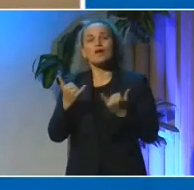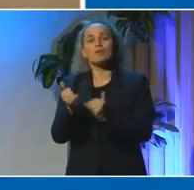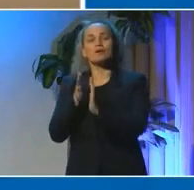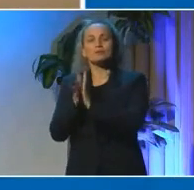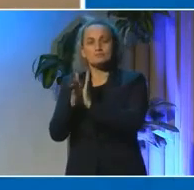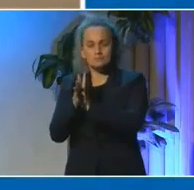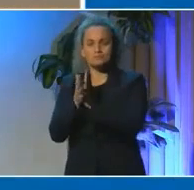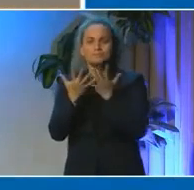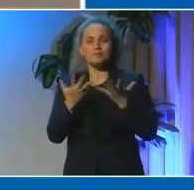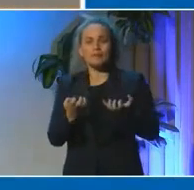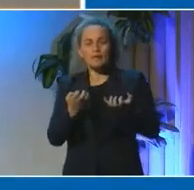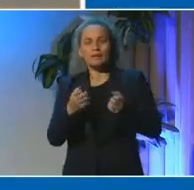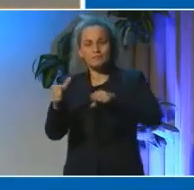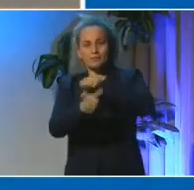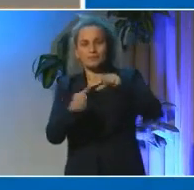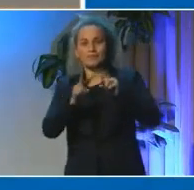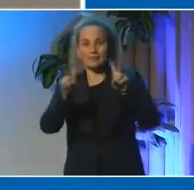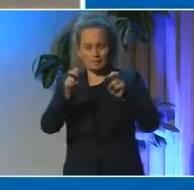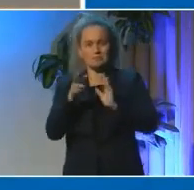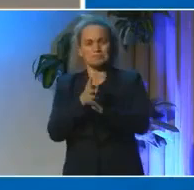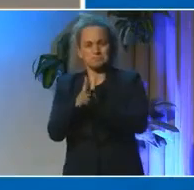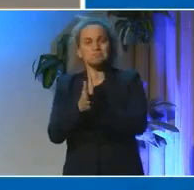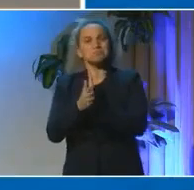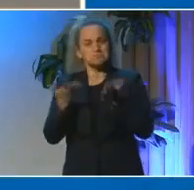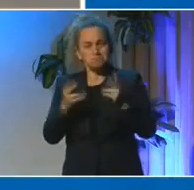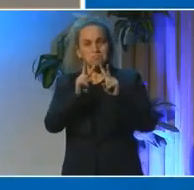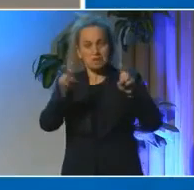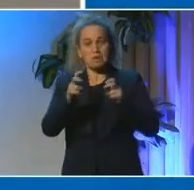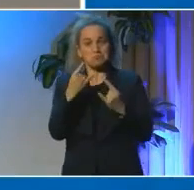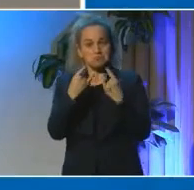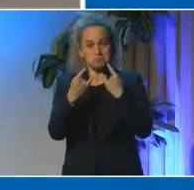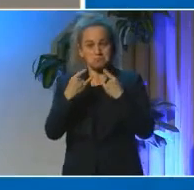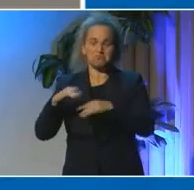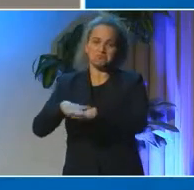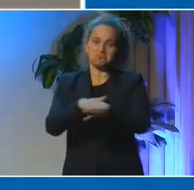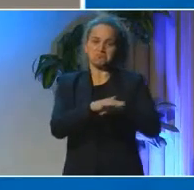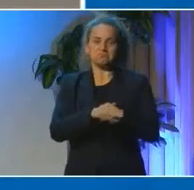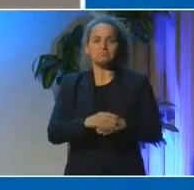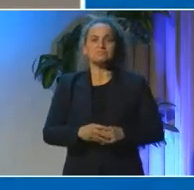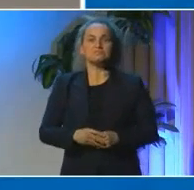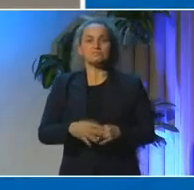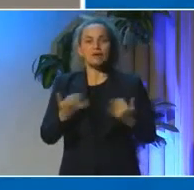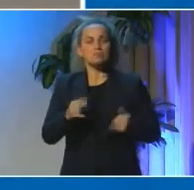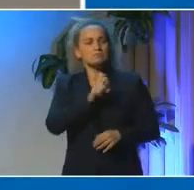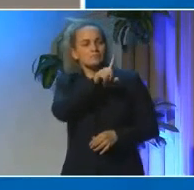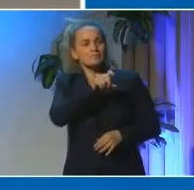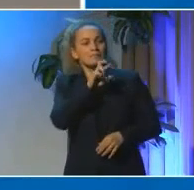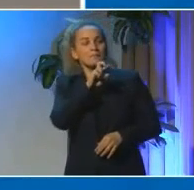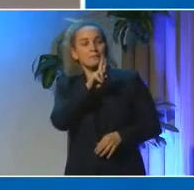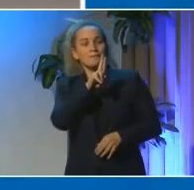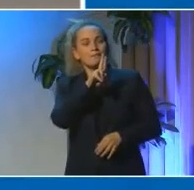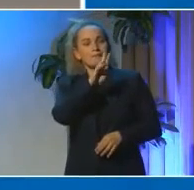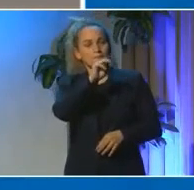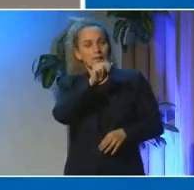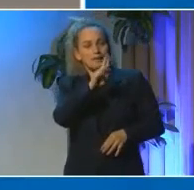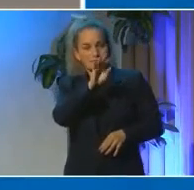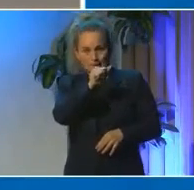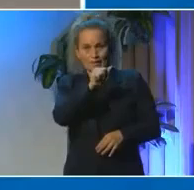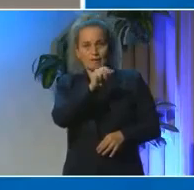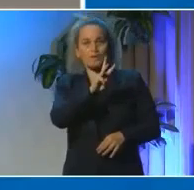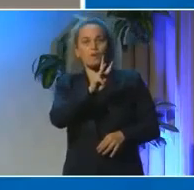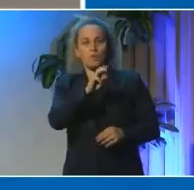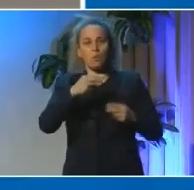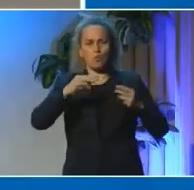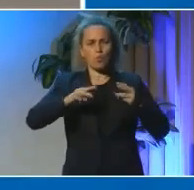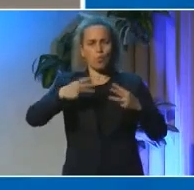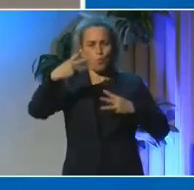e pasar a un tema que que me ha parecido siempre muy interesante y y y le pregunto a María Fernanda W que para